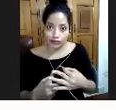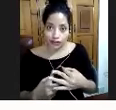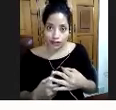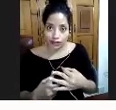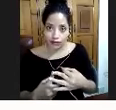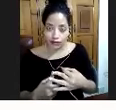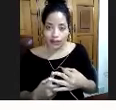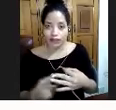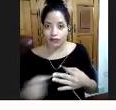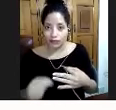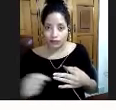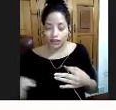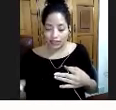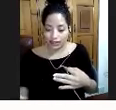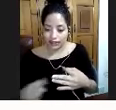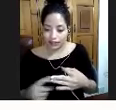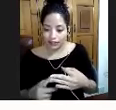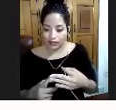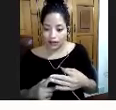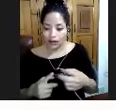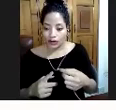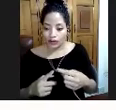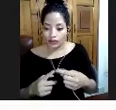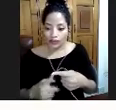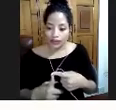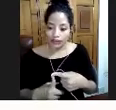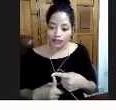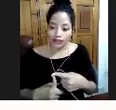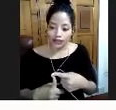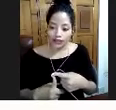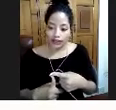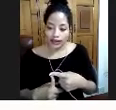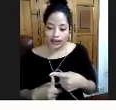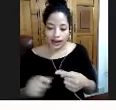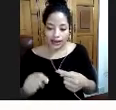su historial de búsqueda, su historial de navegación, los resultados